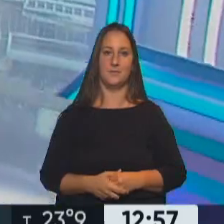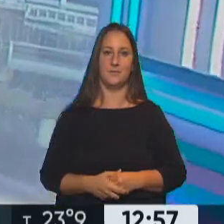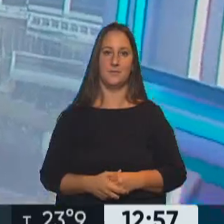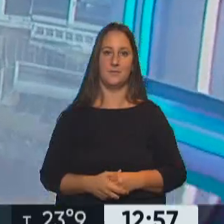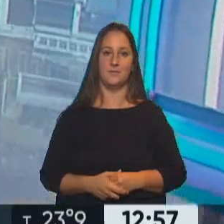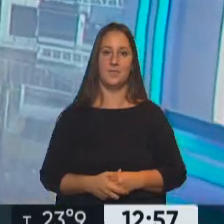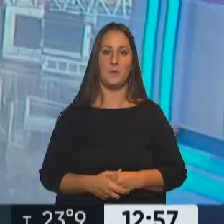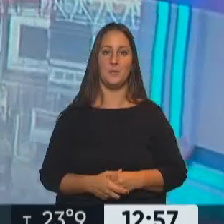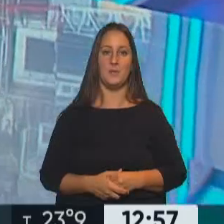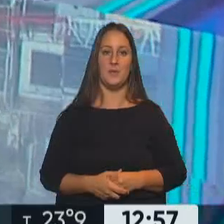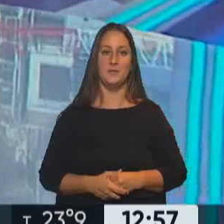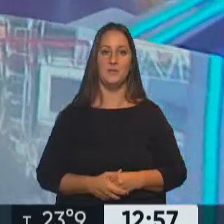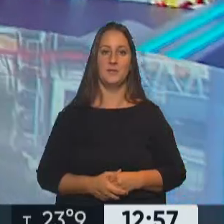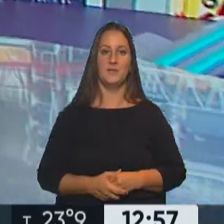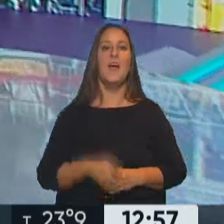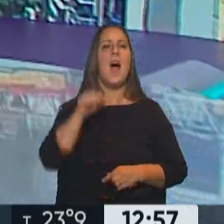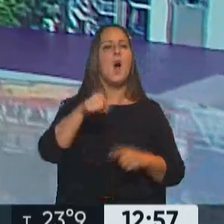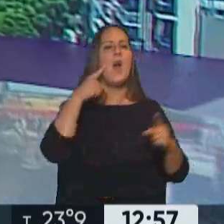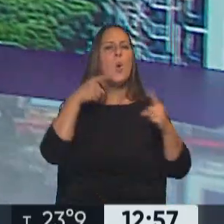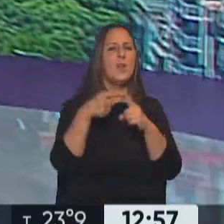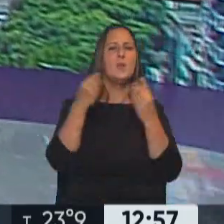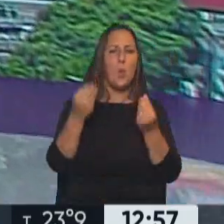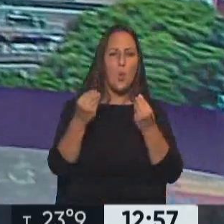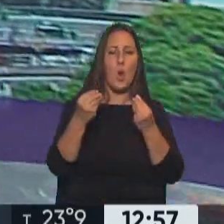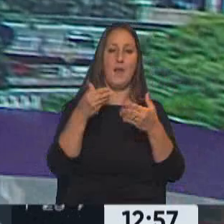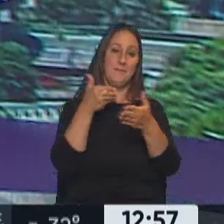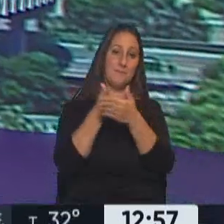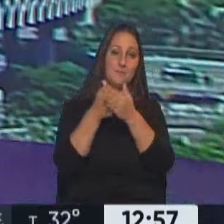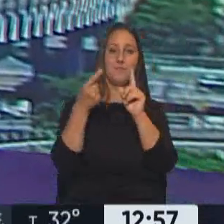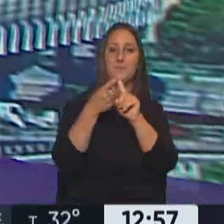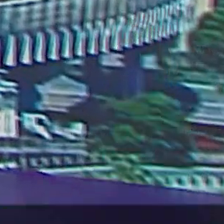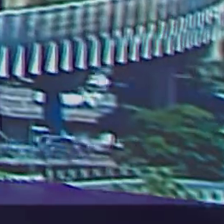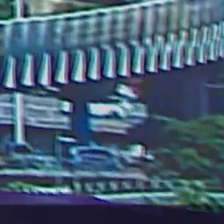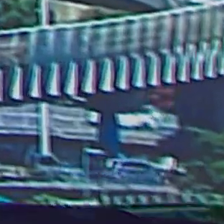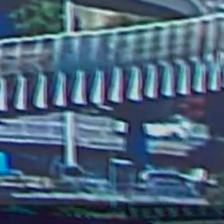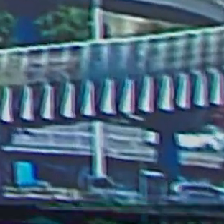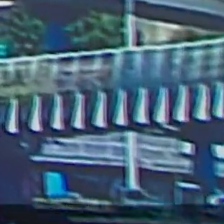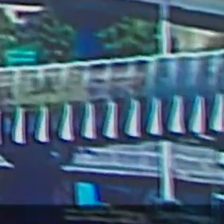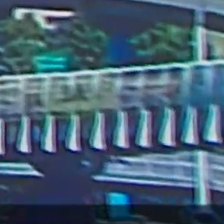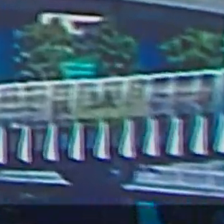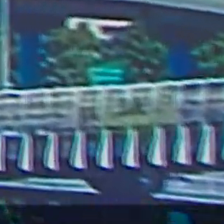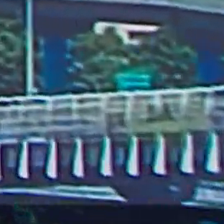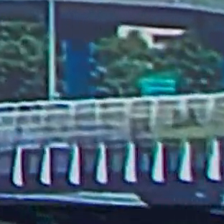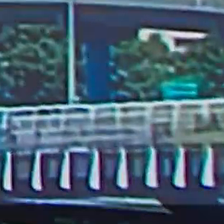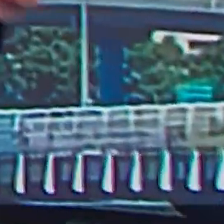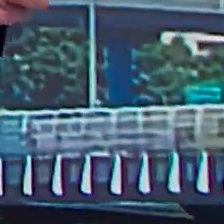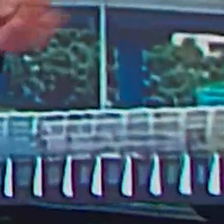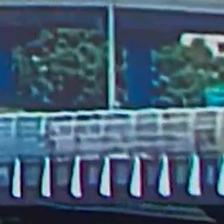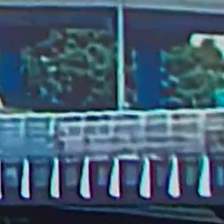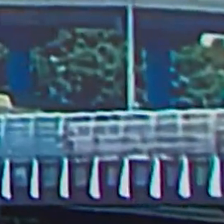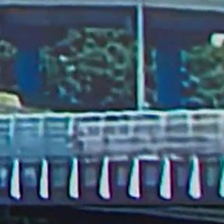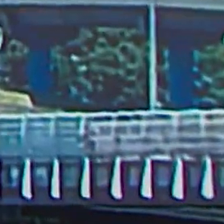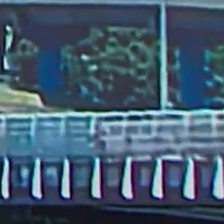Se lanzó el Plan Federal de Ferias. El objetivo es el acercamiento entre los productores y los consumidores a muy buen